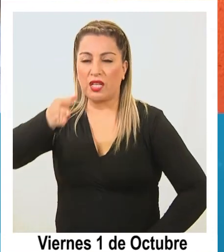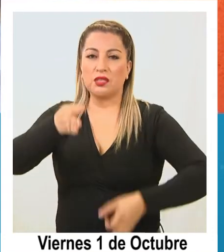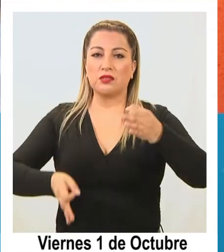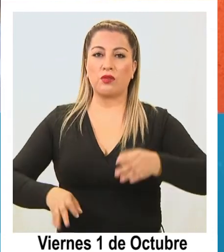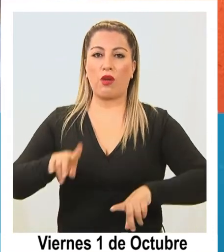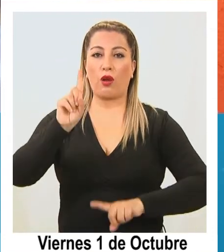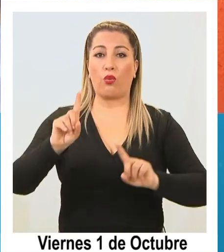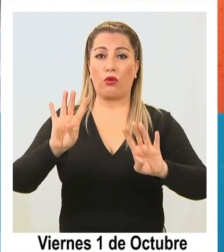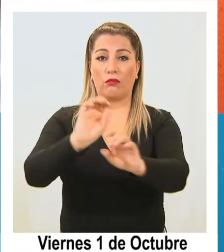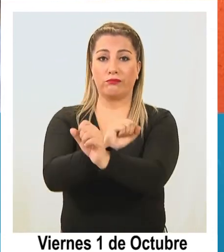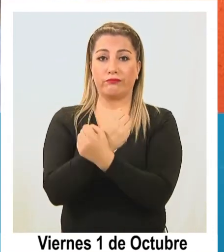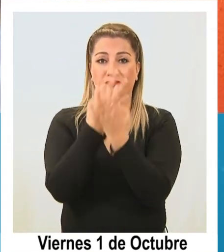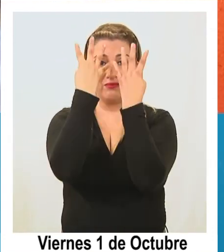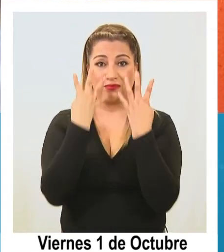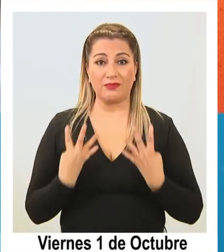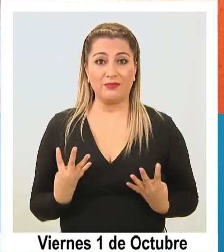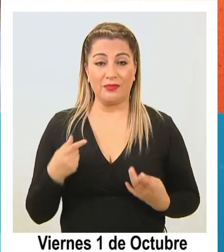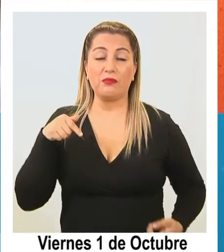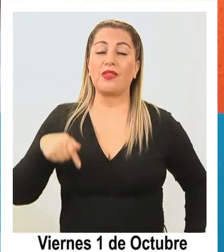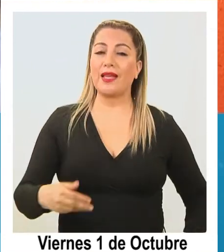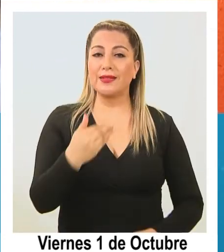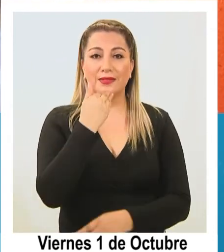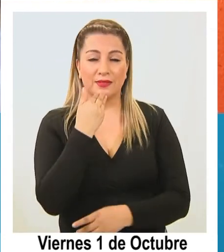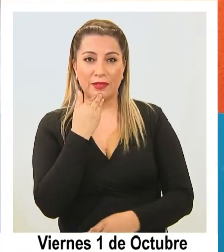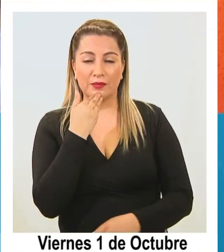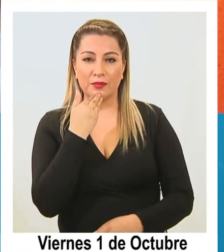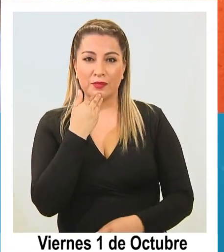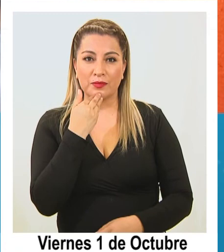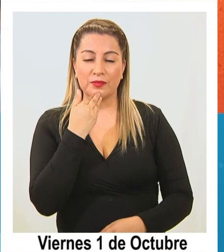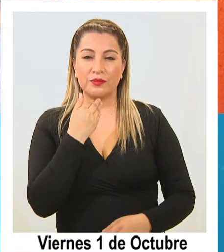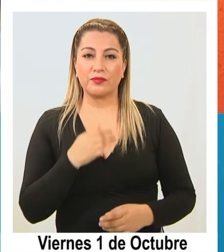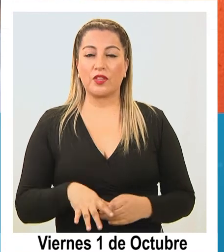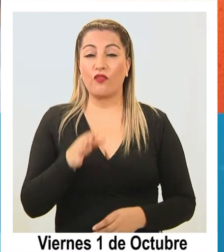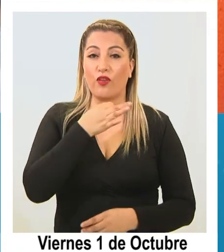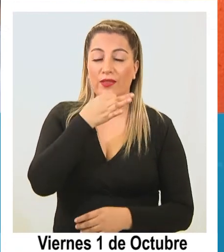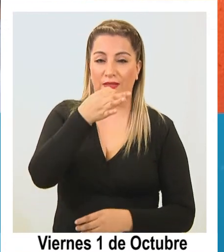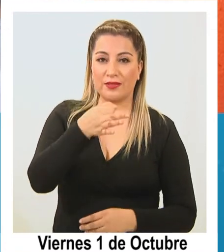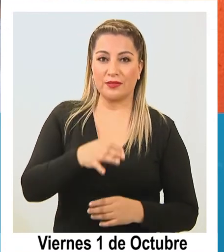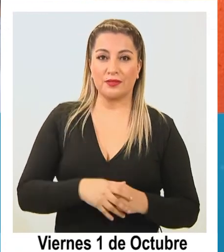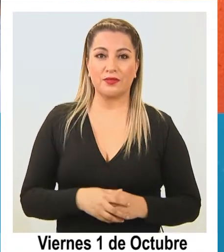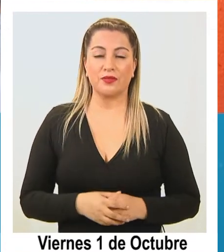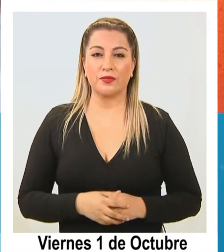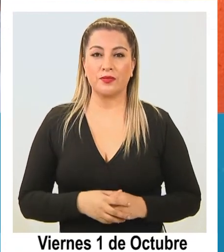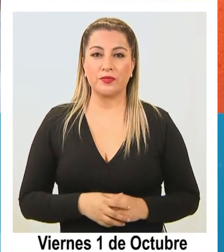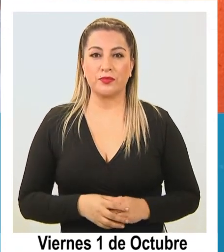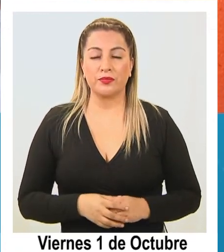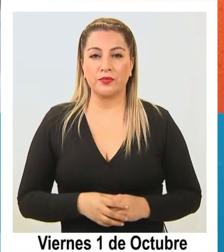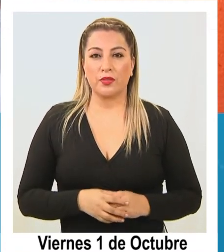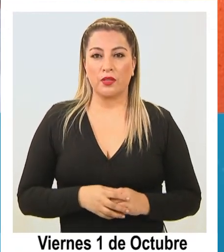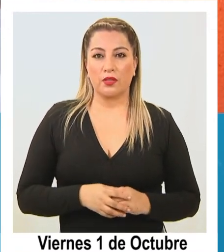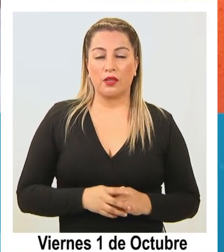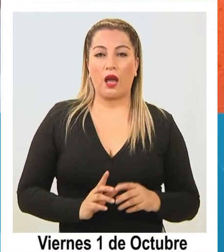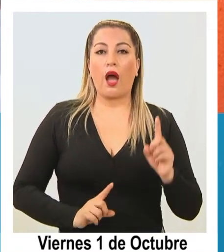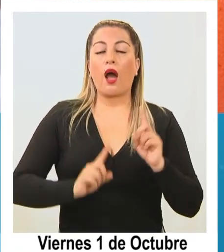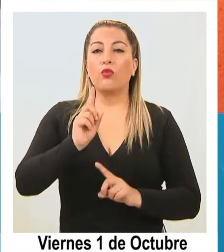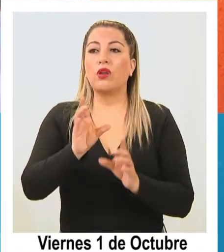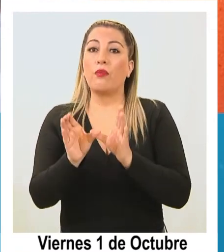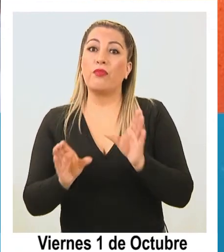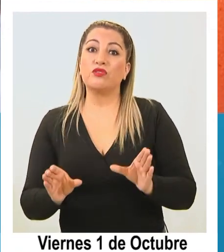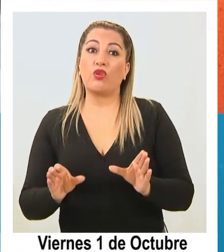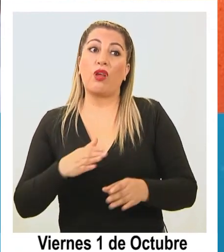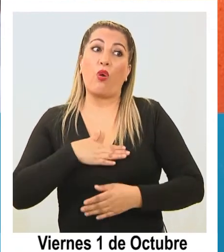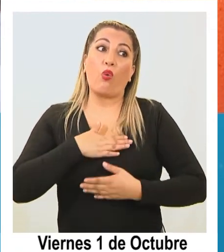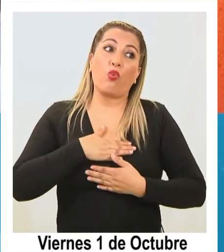rejas a aquellos que correspondan. Y también, Mauricio, decir que independiente, ¿no es cierto?, que a las personas les guste o no les guste la